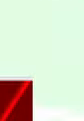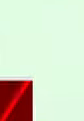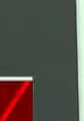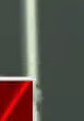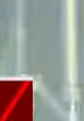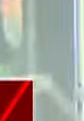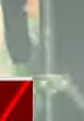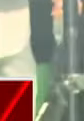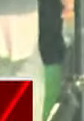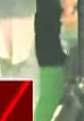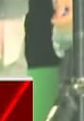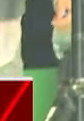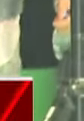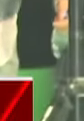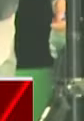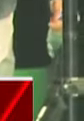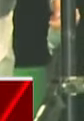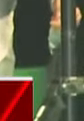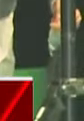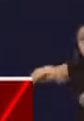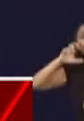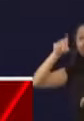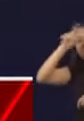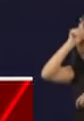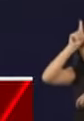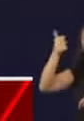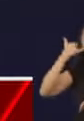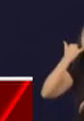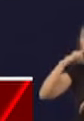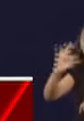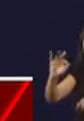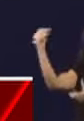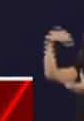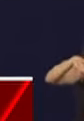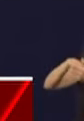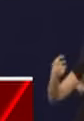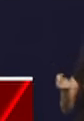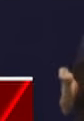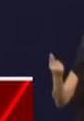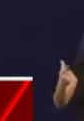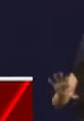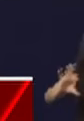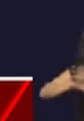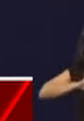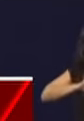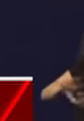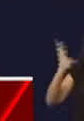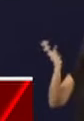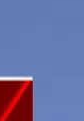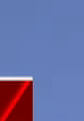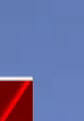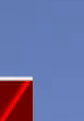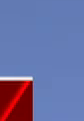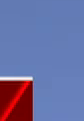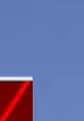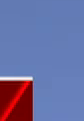igual contrasentido que es increíble porque este hombre ha ganado con mayoría absoluta en su país se es un hombre que ha elegido el pueblo argentino que ha tenido